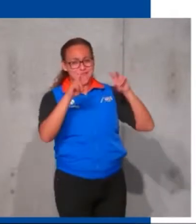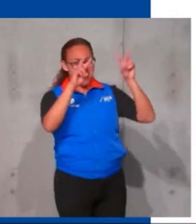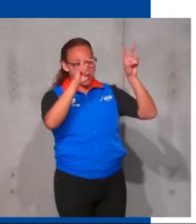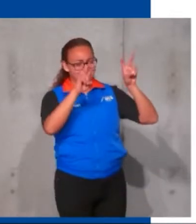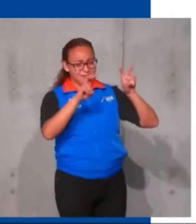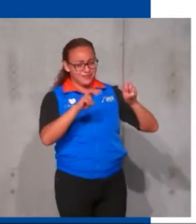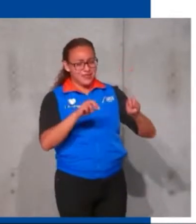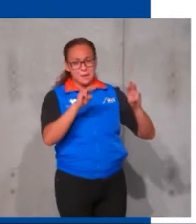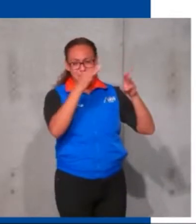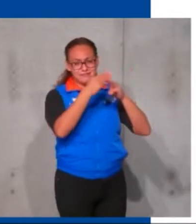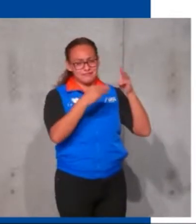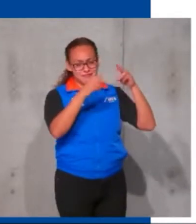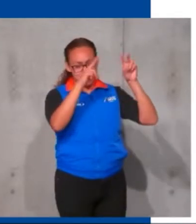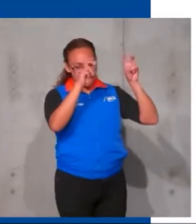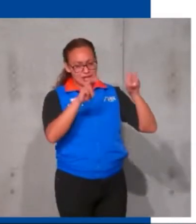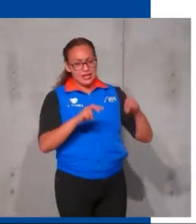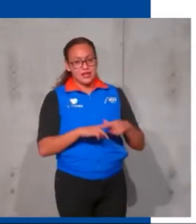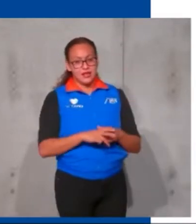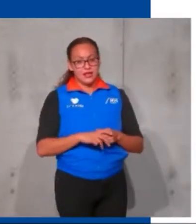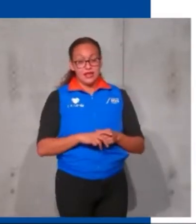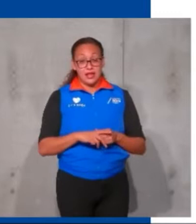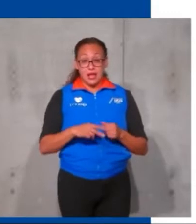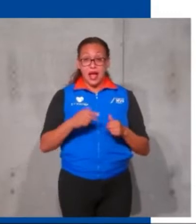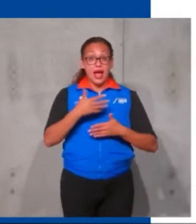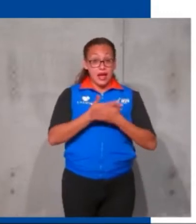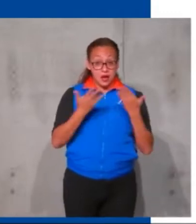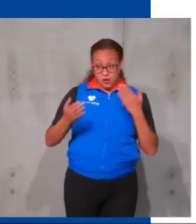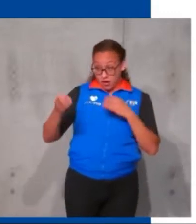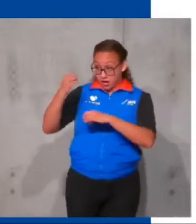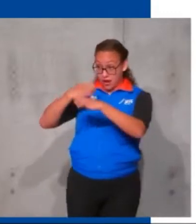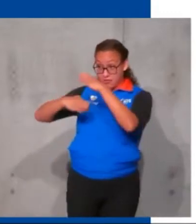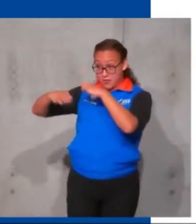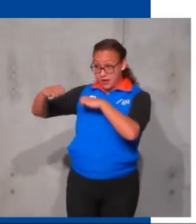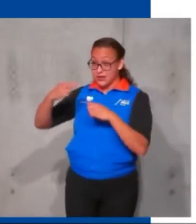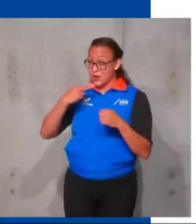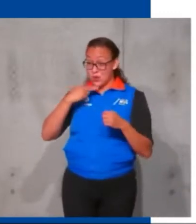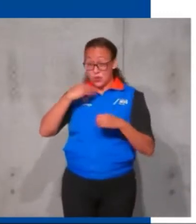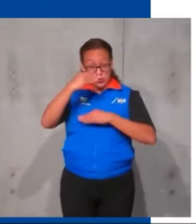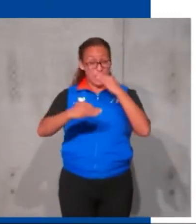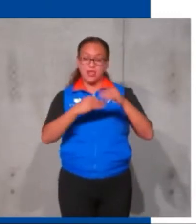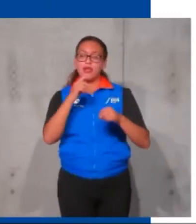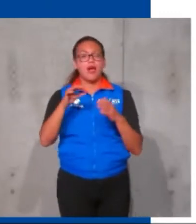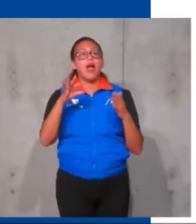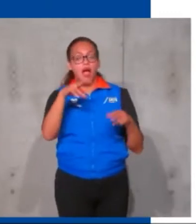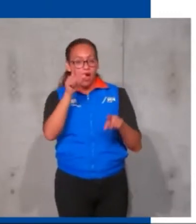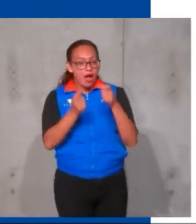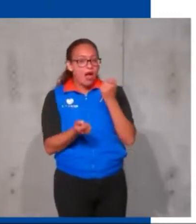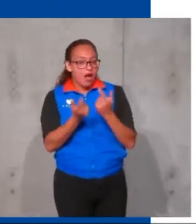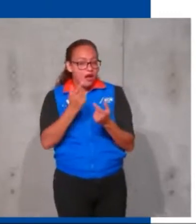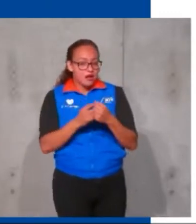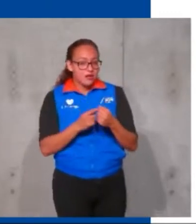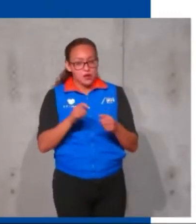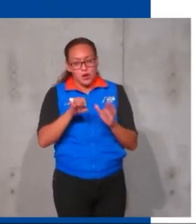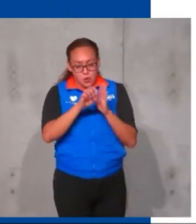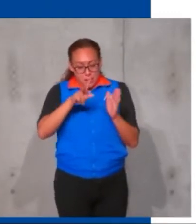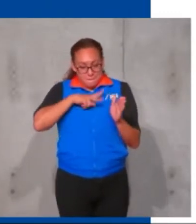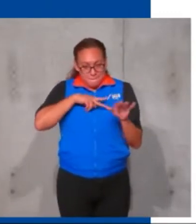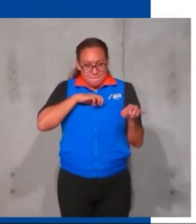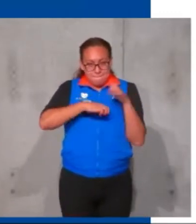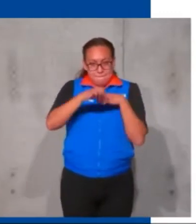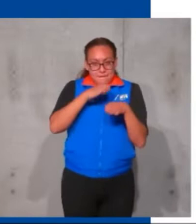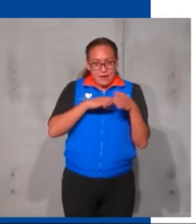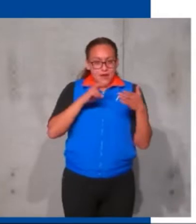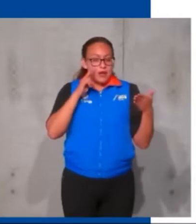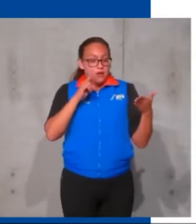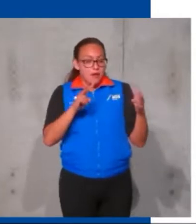de diferentes temas materiales que no todos aplican a todas las organizaciones. Por ejemplo, en el sector donde yo